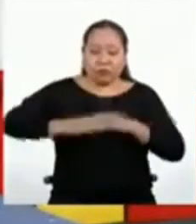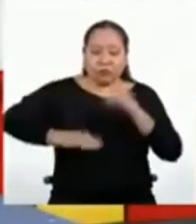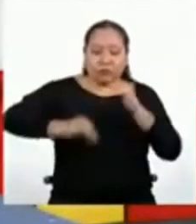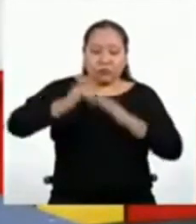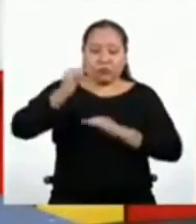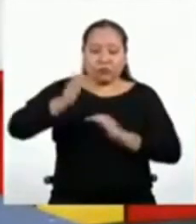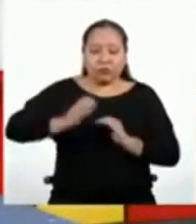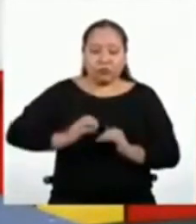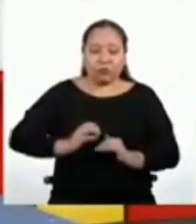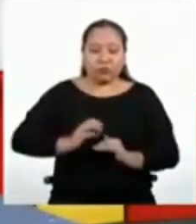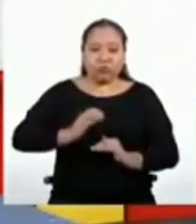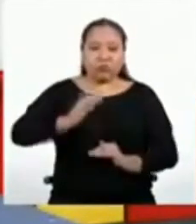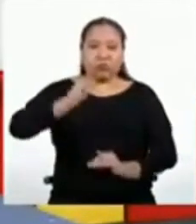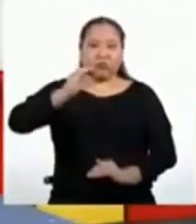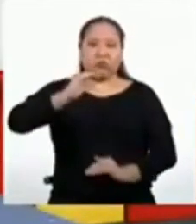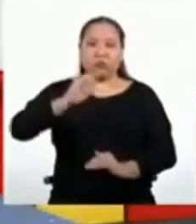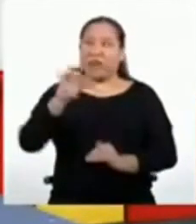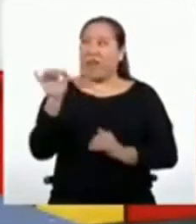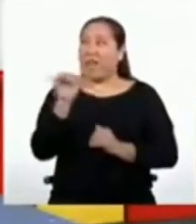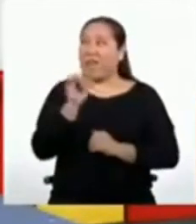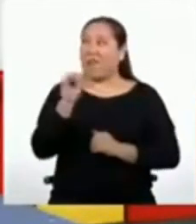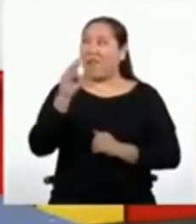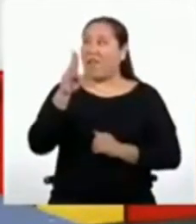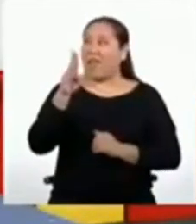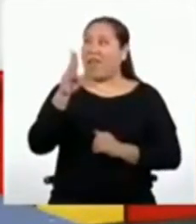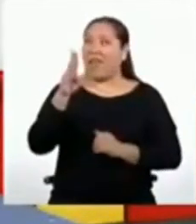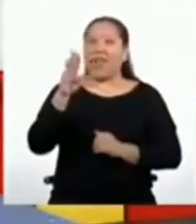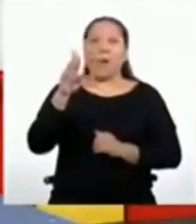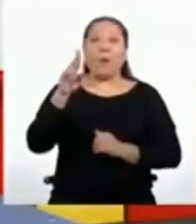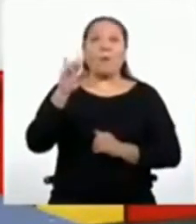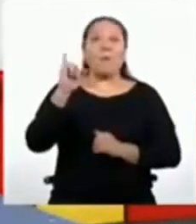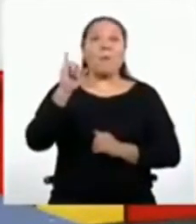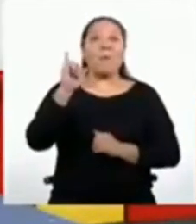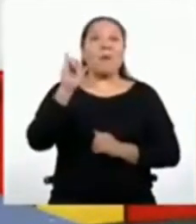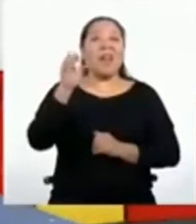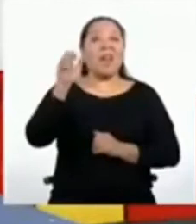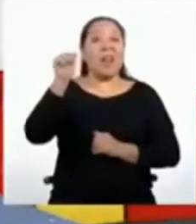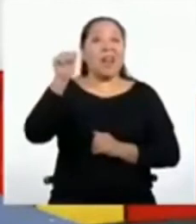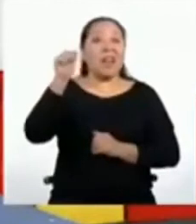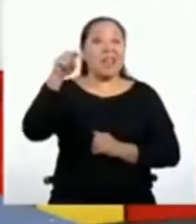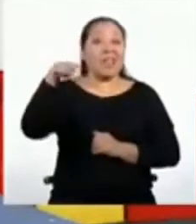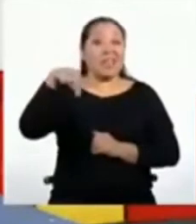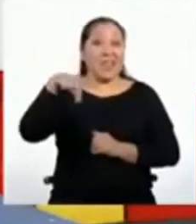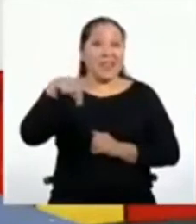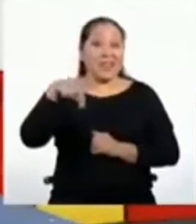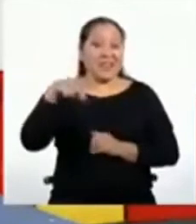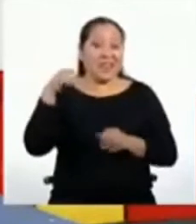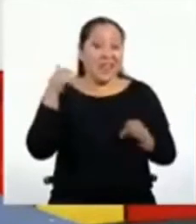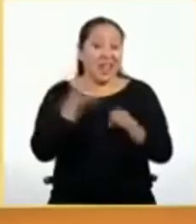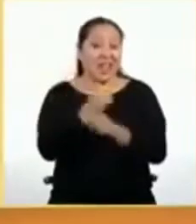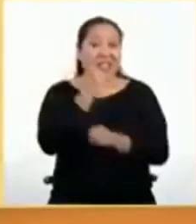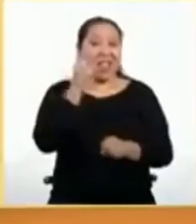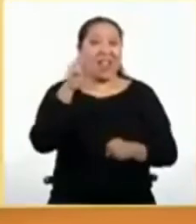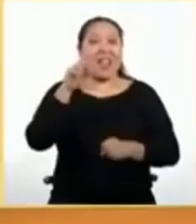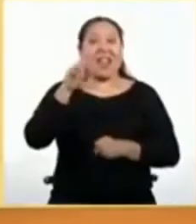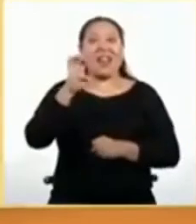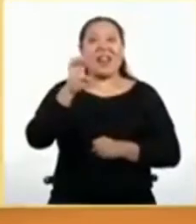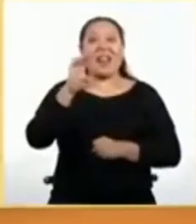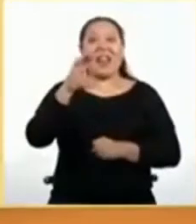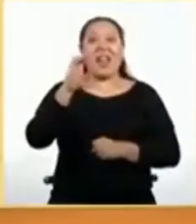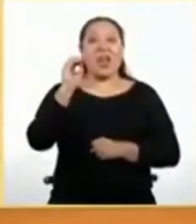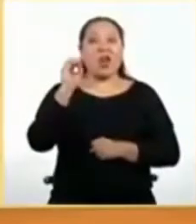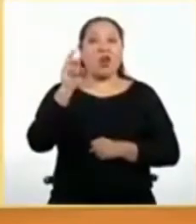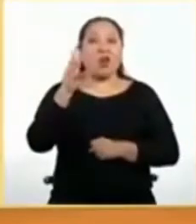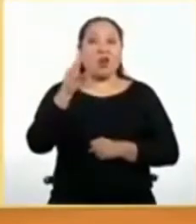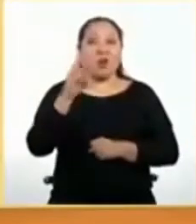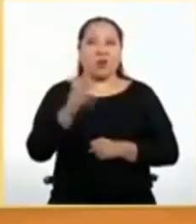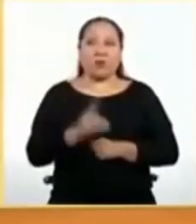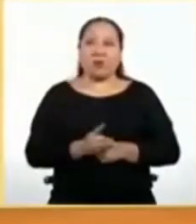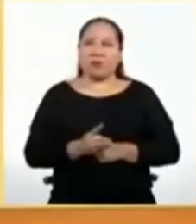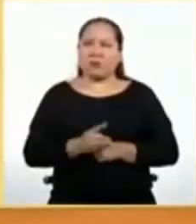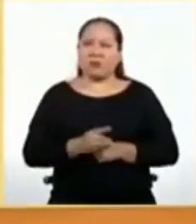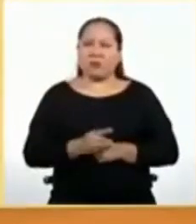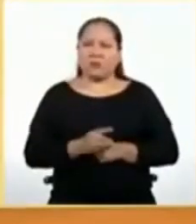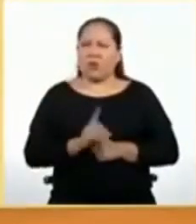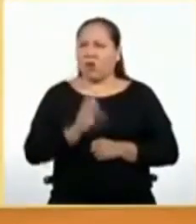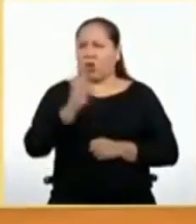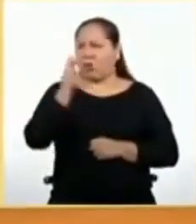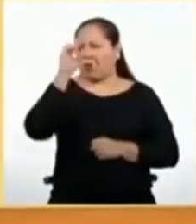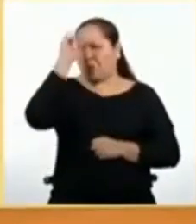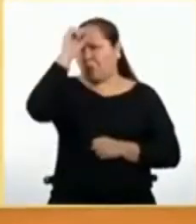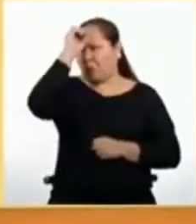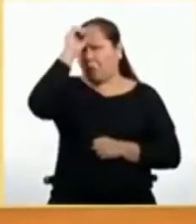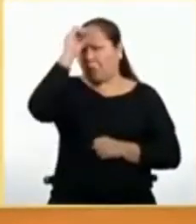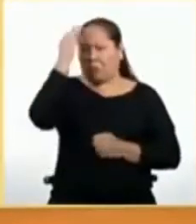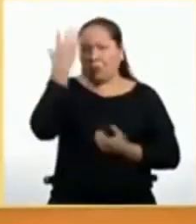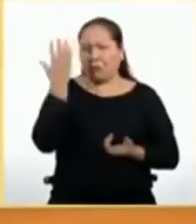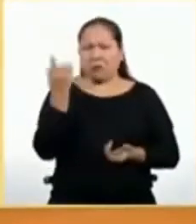al mejor estilo de Brian Berg. Récord Guinness en este rubro. No sabía que había un récord Guinness en ese